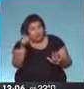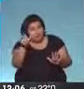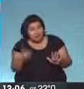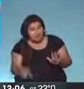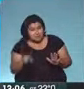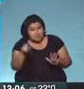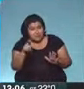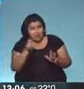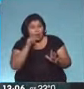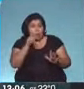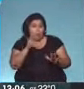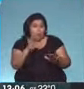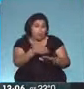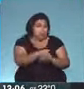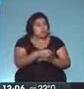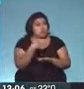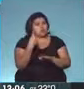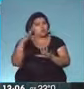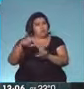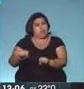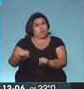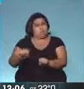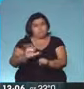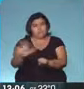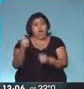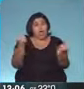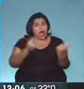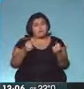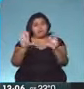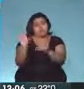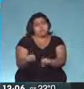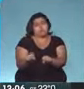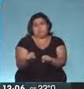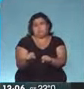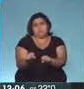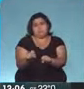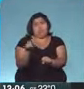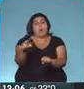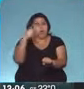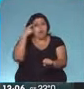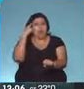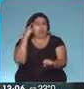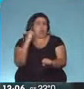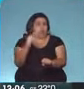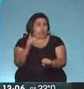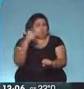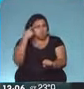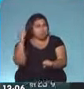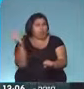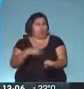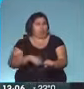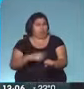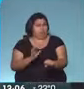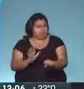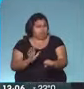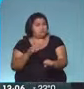a donde los encontremos los detenemos y les vamos a sacar los autos. Porque son unos inconscientes. Y lo